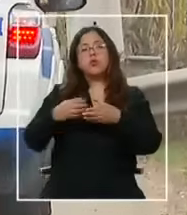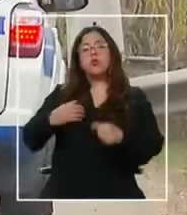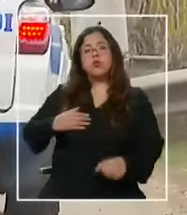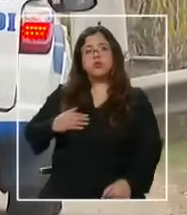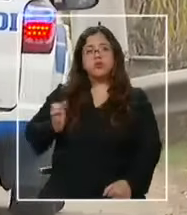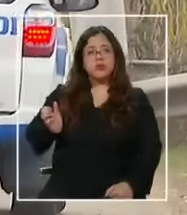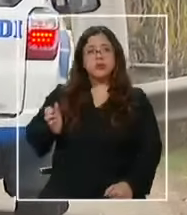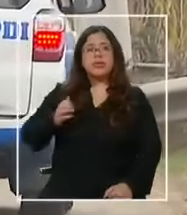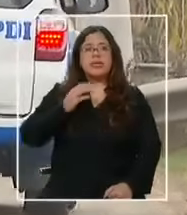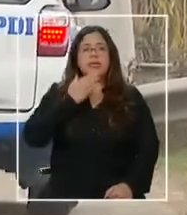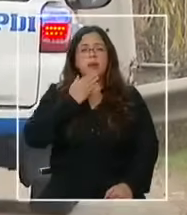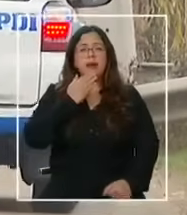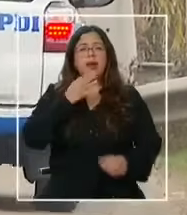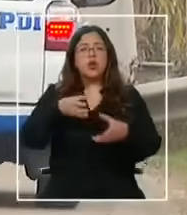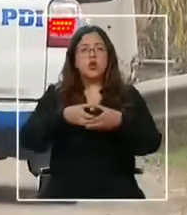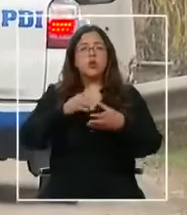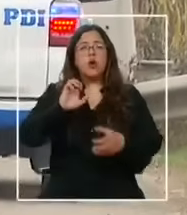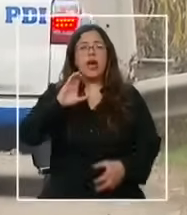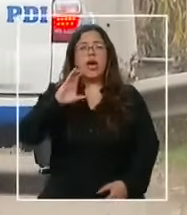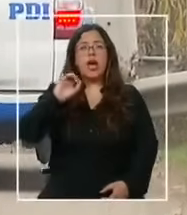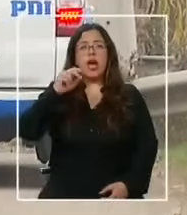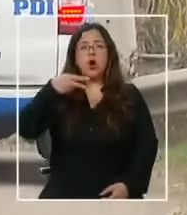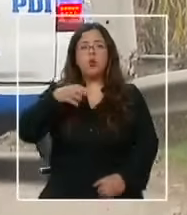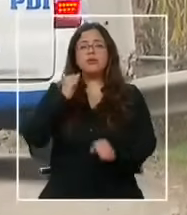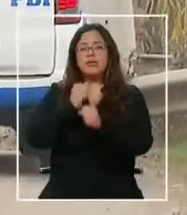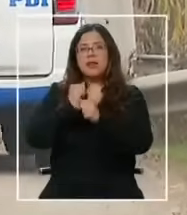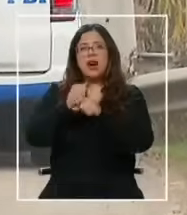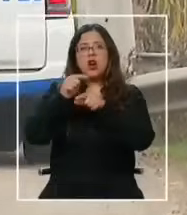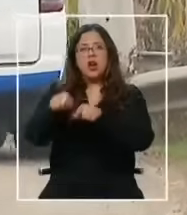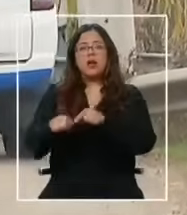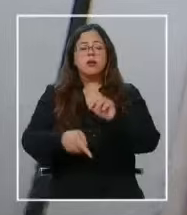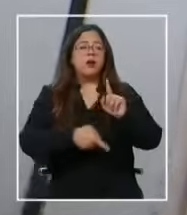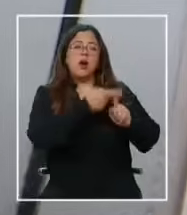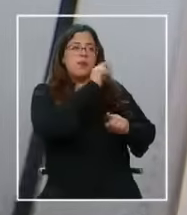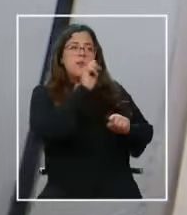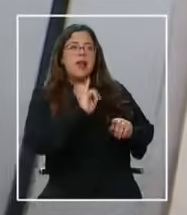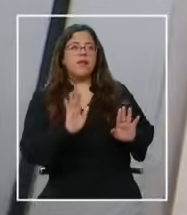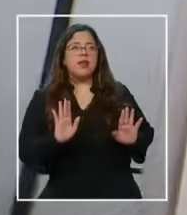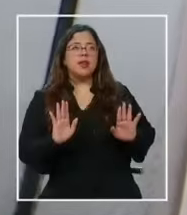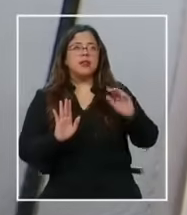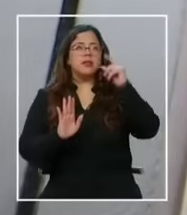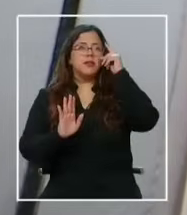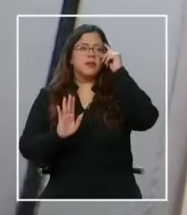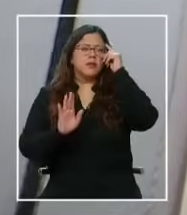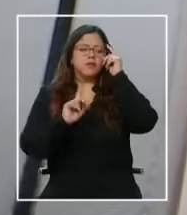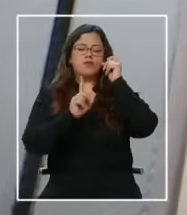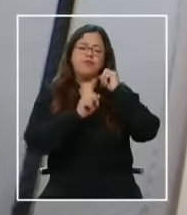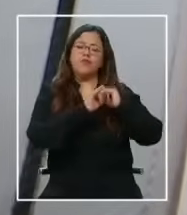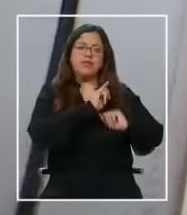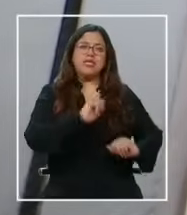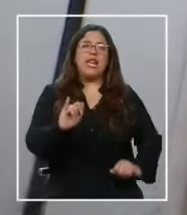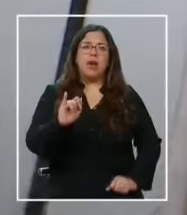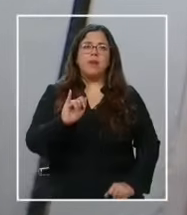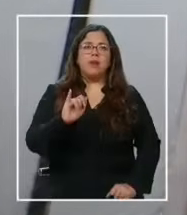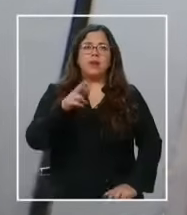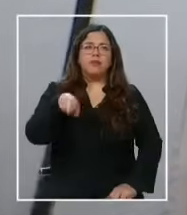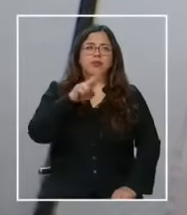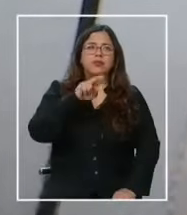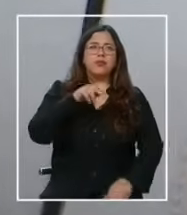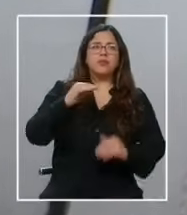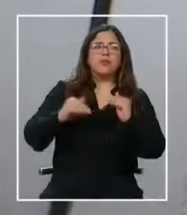eco trabajaron hasta horas de la mañana en el lugar primer que pasa no siempre pasa in las personas